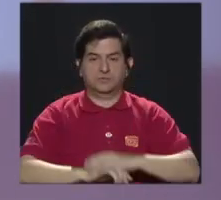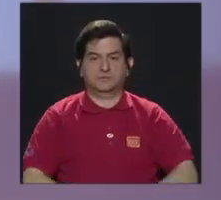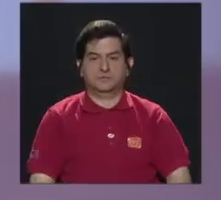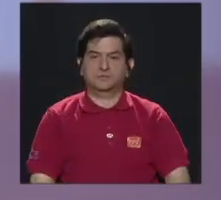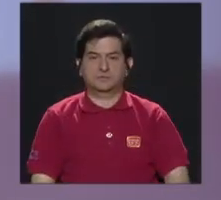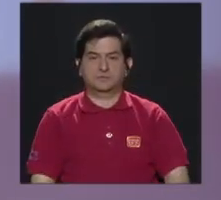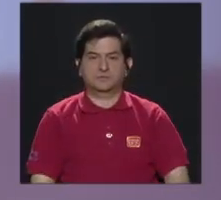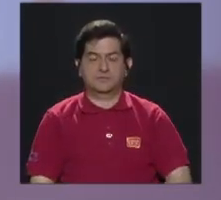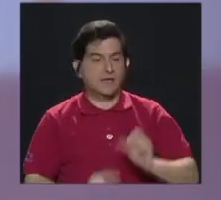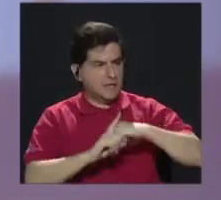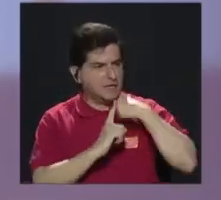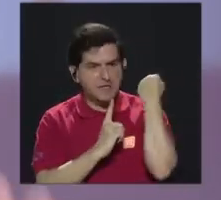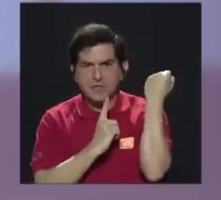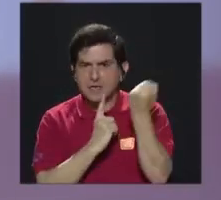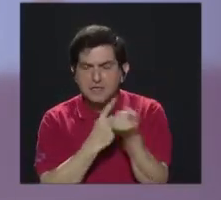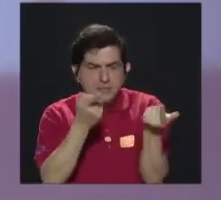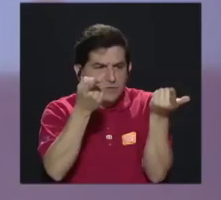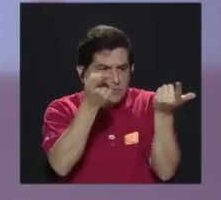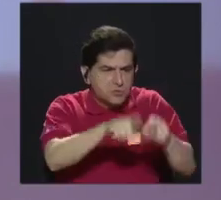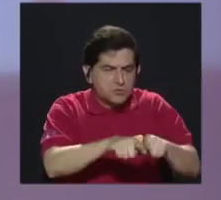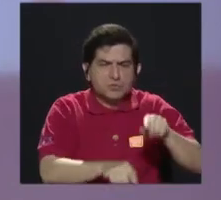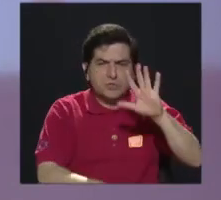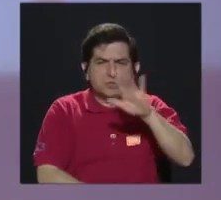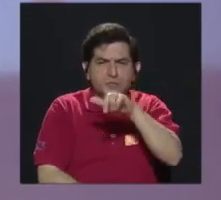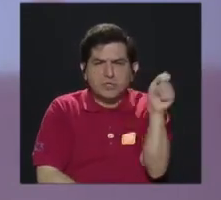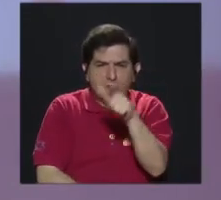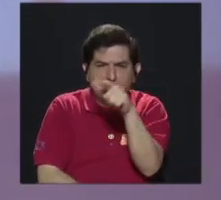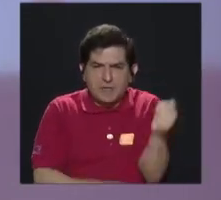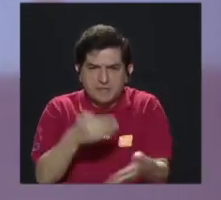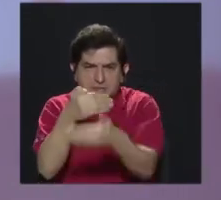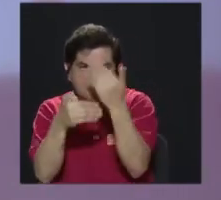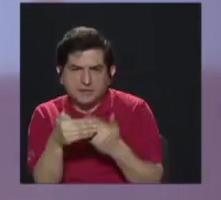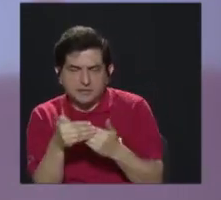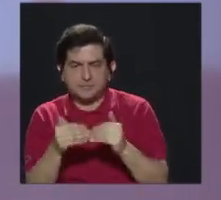fue lo que pasó hace como 5 meses.